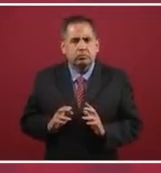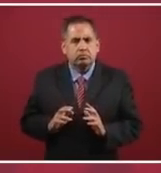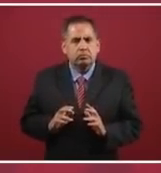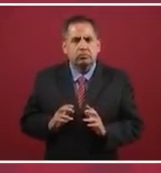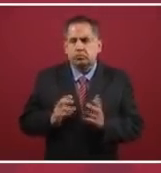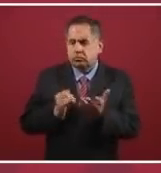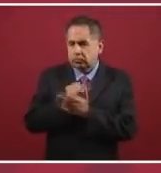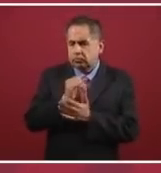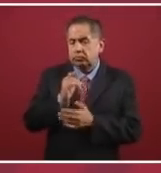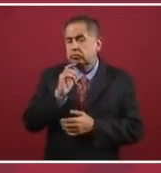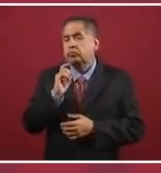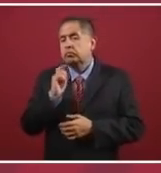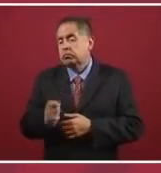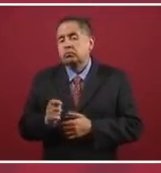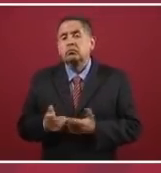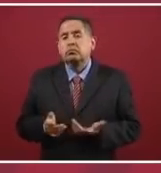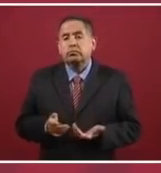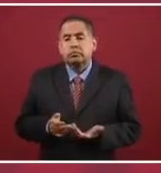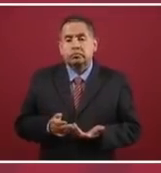decidir si existe